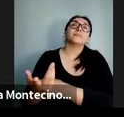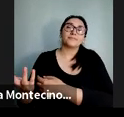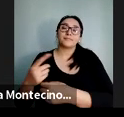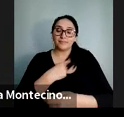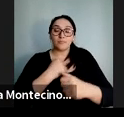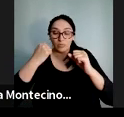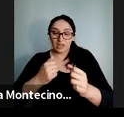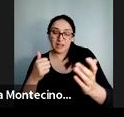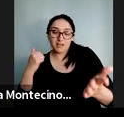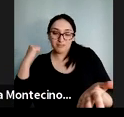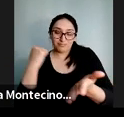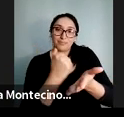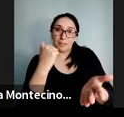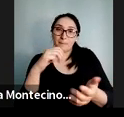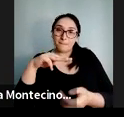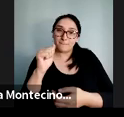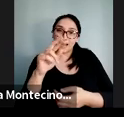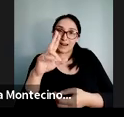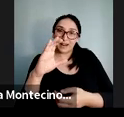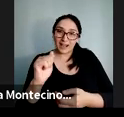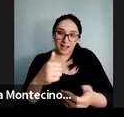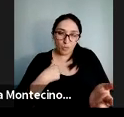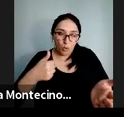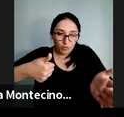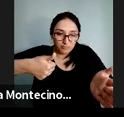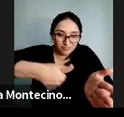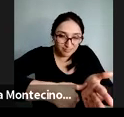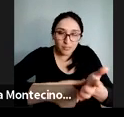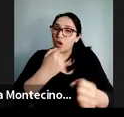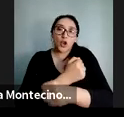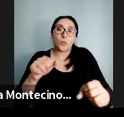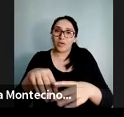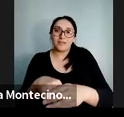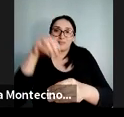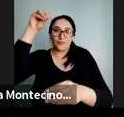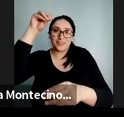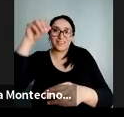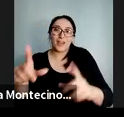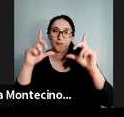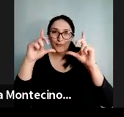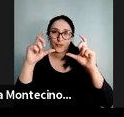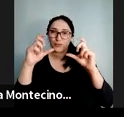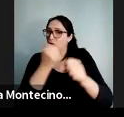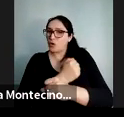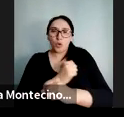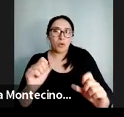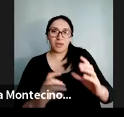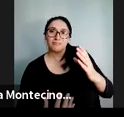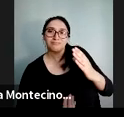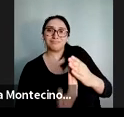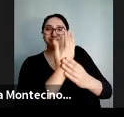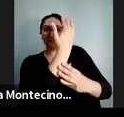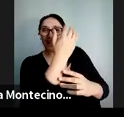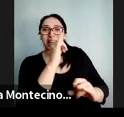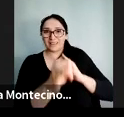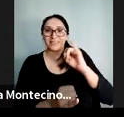que se impida su subida. Nosotras como ONG también hemos abordado varios de estos casos en Chile y hemos estado en contacto con las compañeras tanto